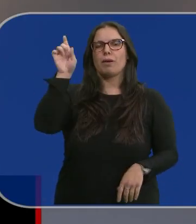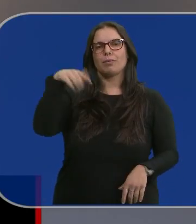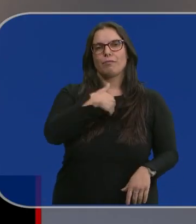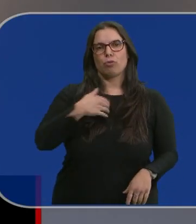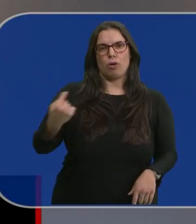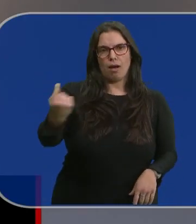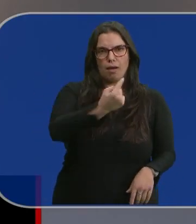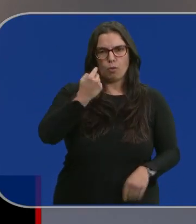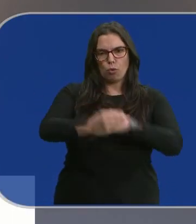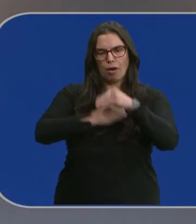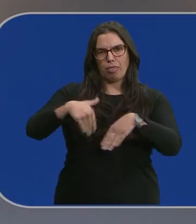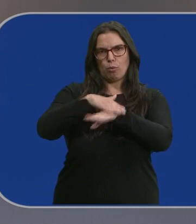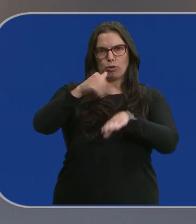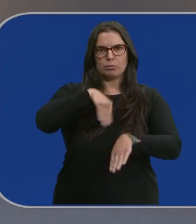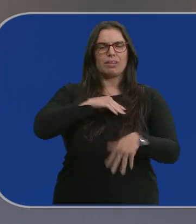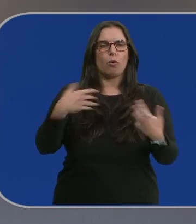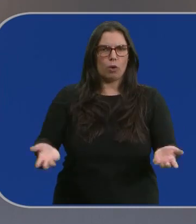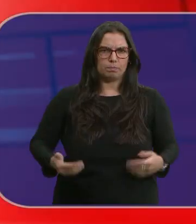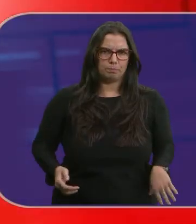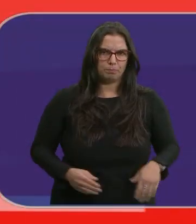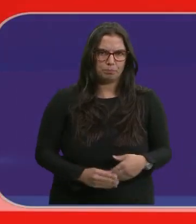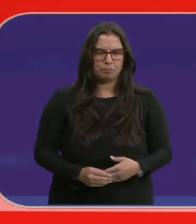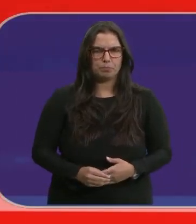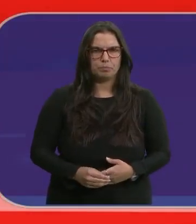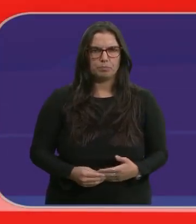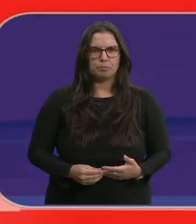que debe jugar el Ejecutivo autonómico.